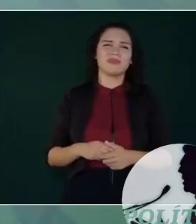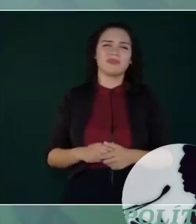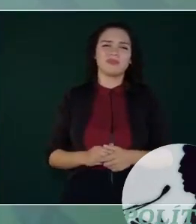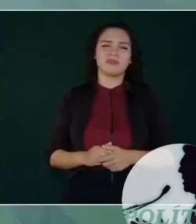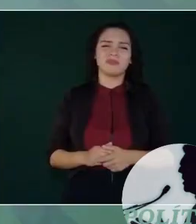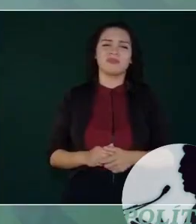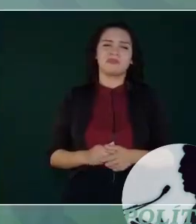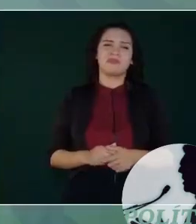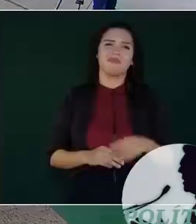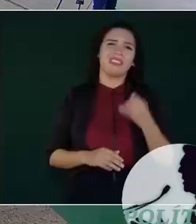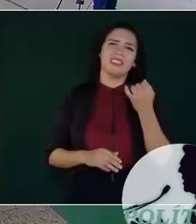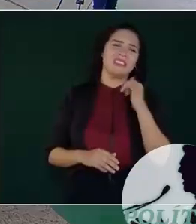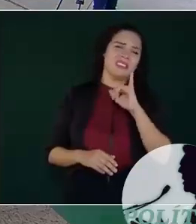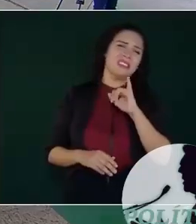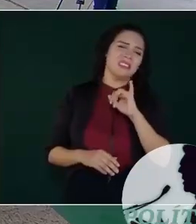Sí,